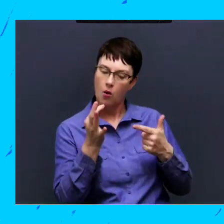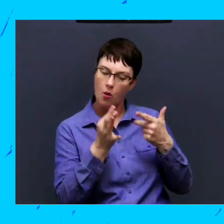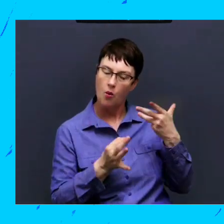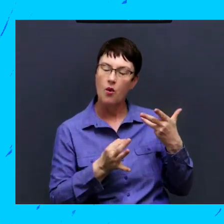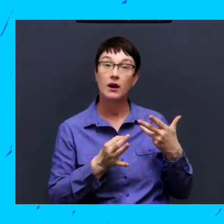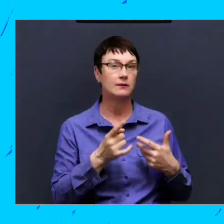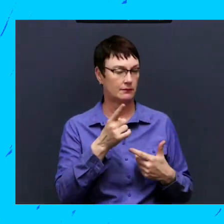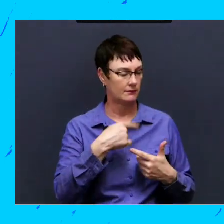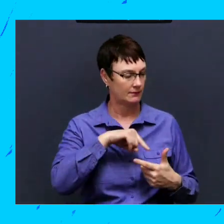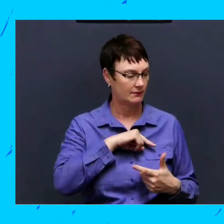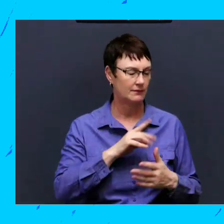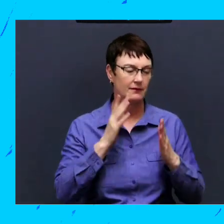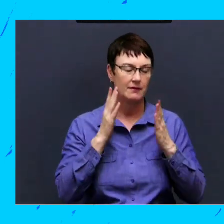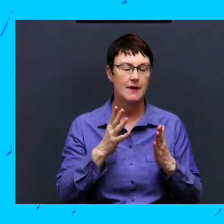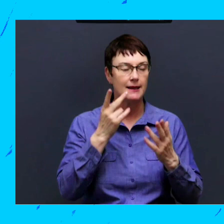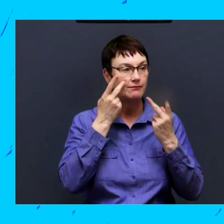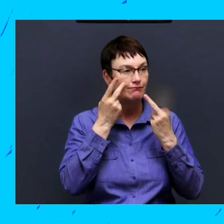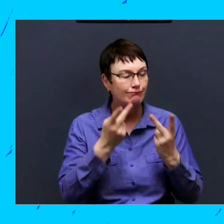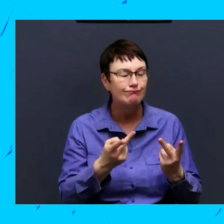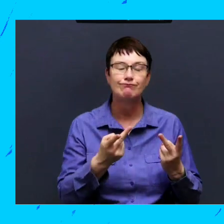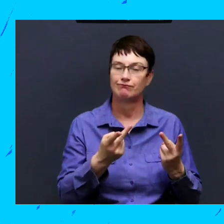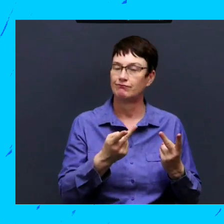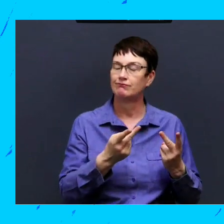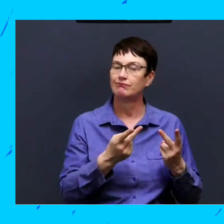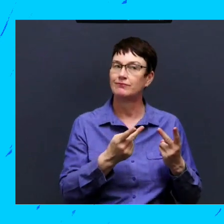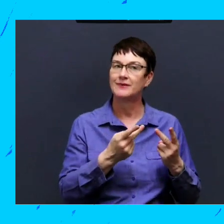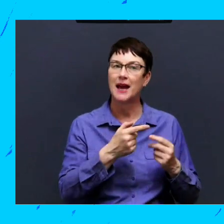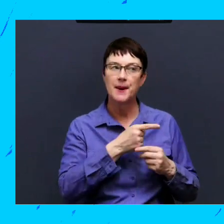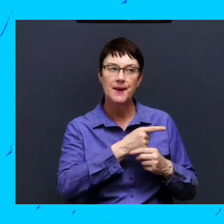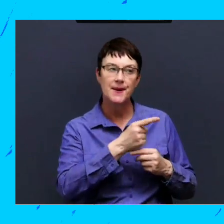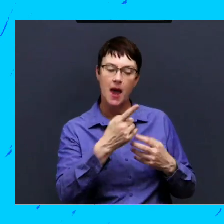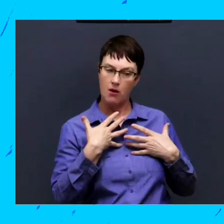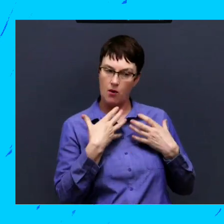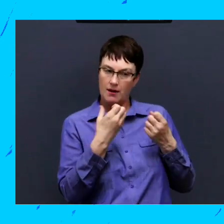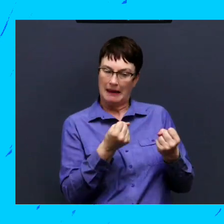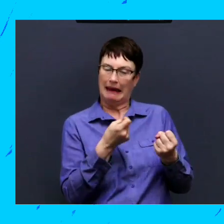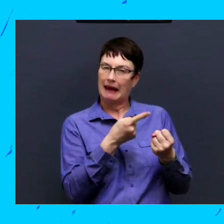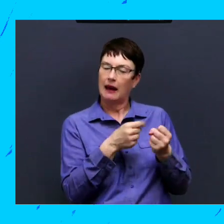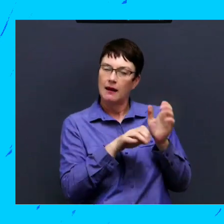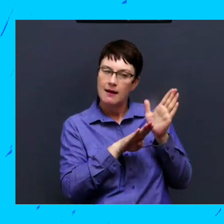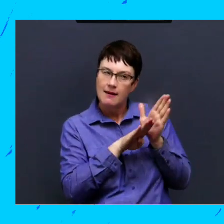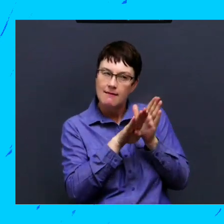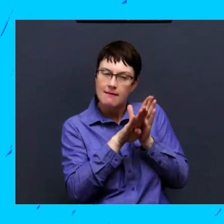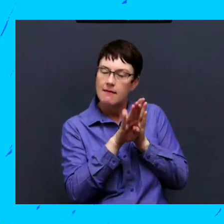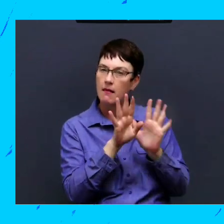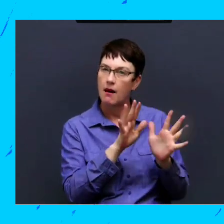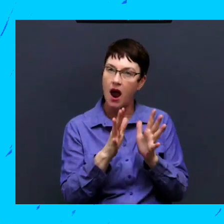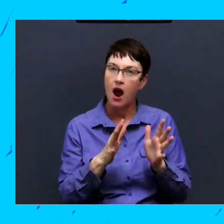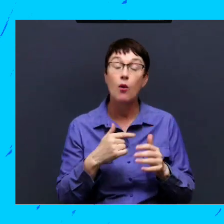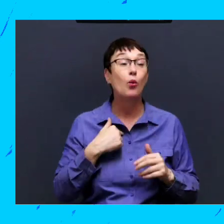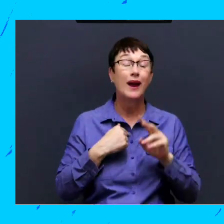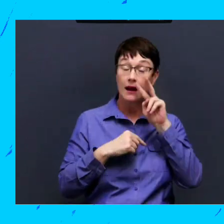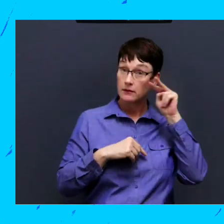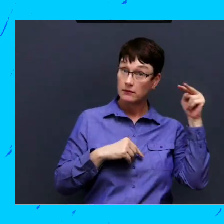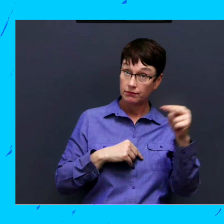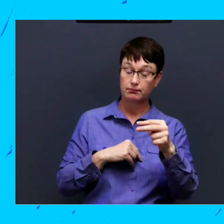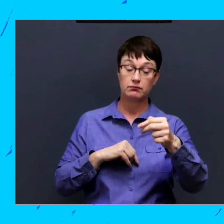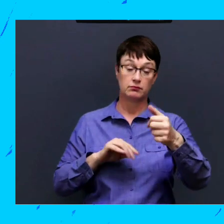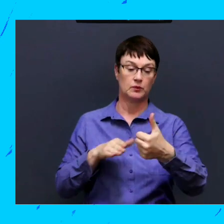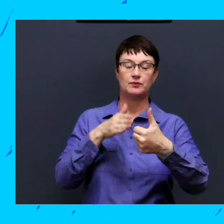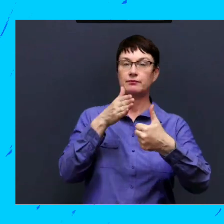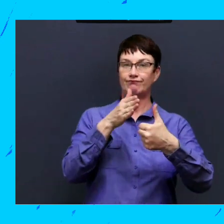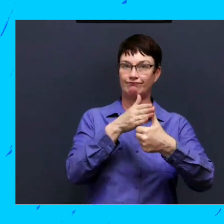programación y para la mensuración de los datos al inglés de ahora se